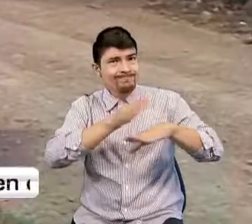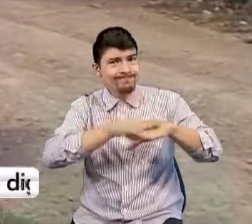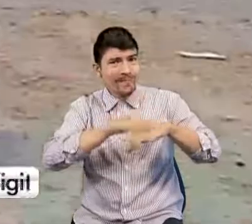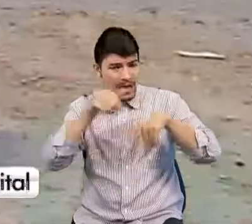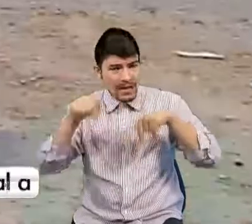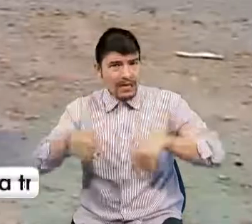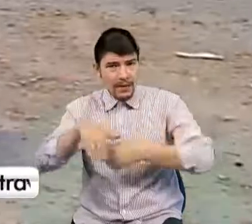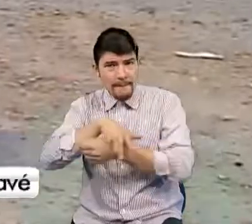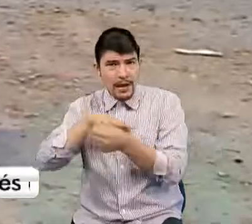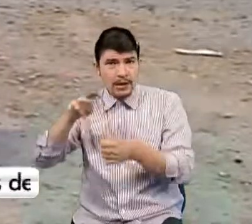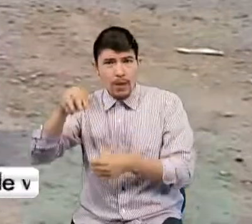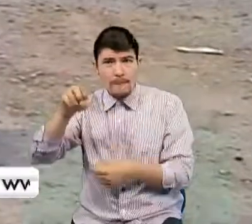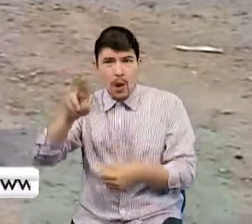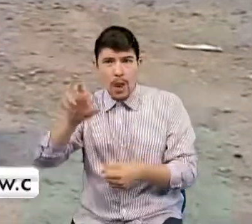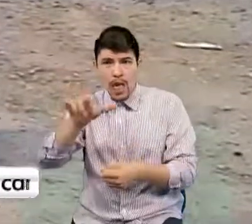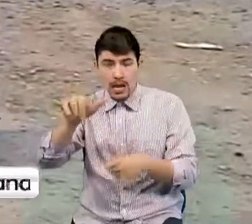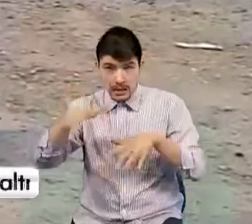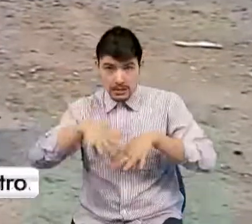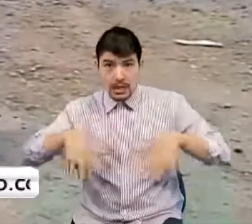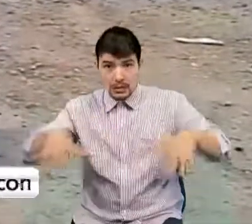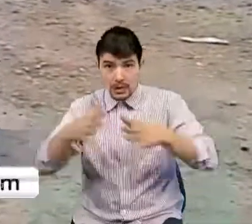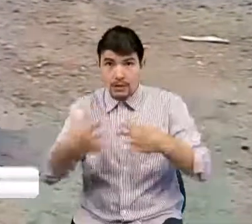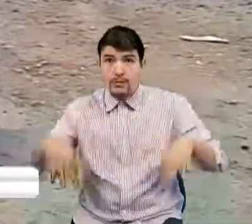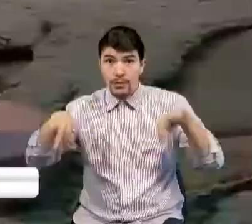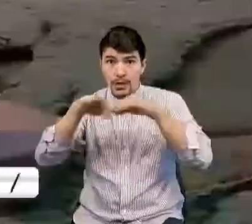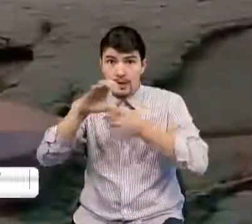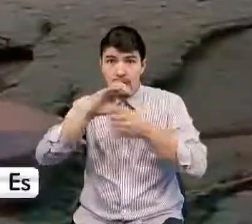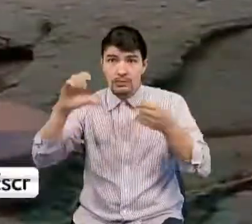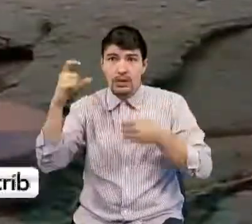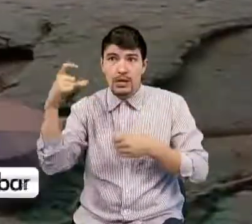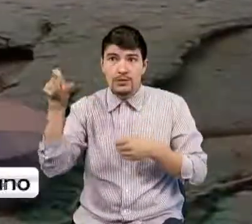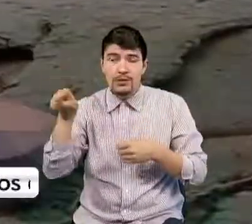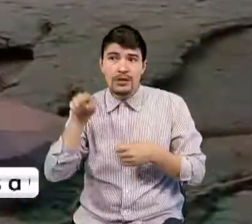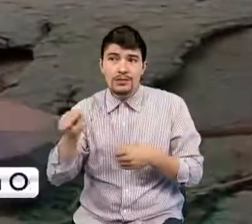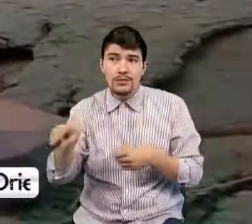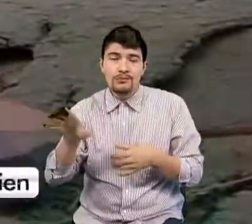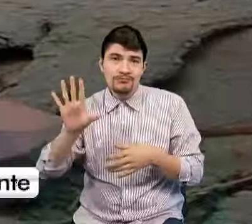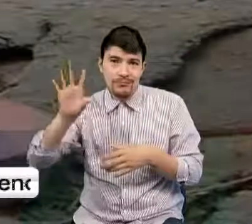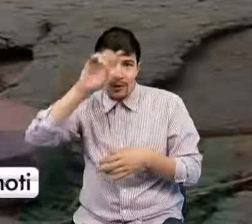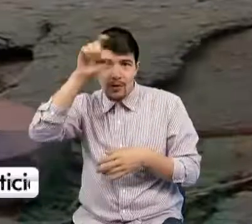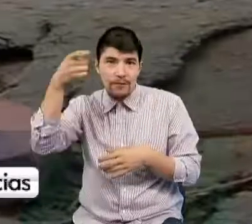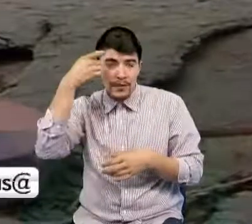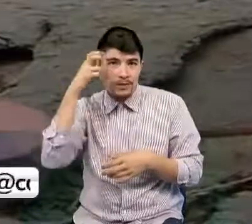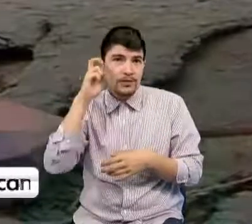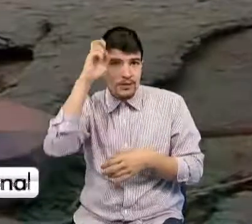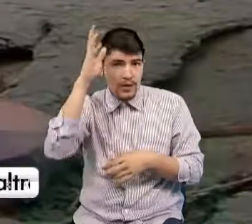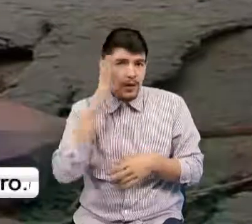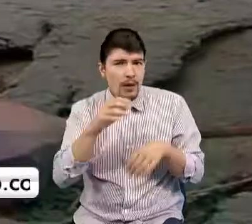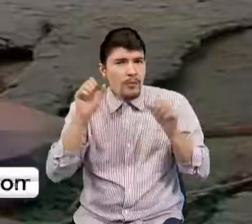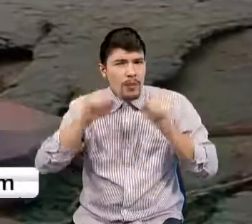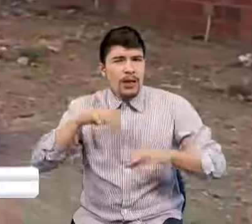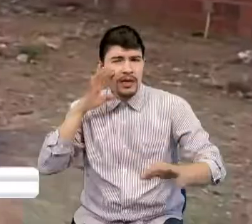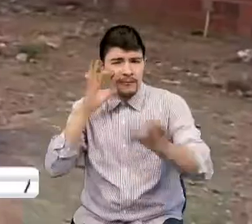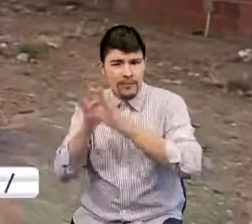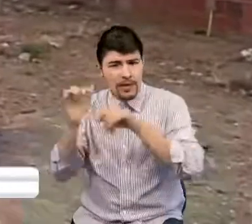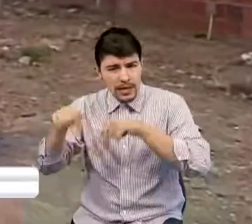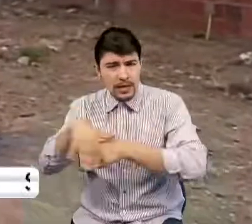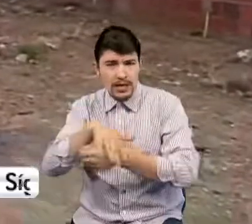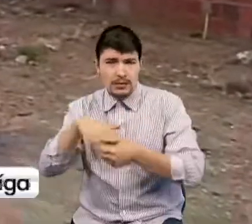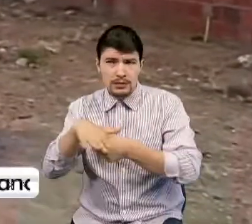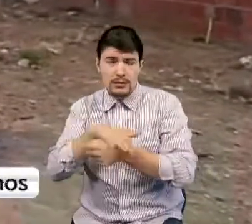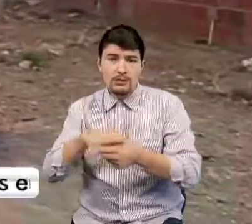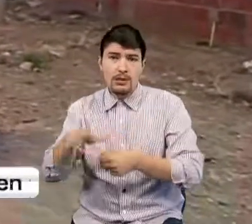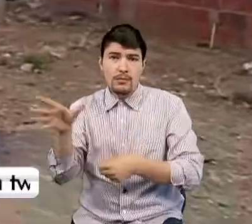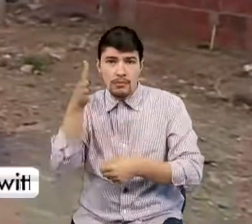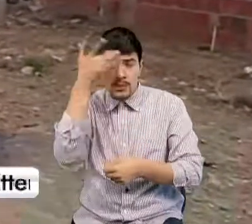barrio morel y un sector importante de la ciudad de cúcuta es al gobernador de norte de santander para que ponga los ojos acá ya que los